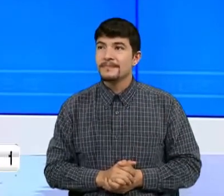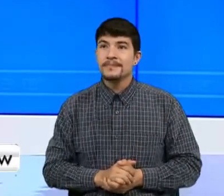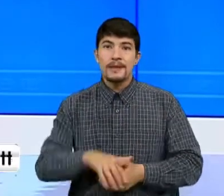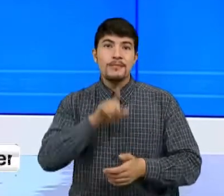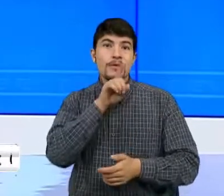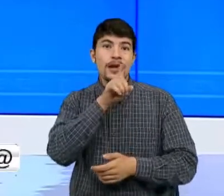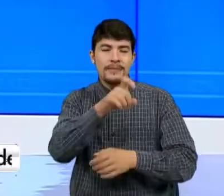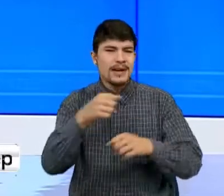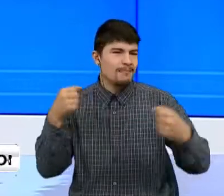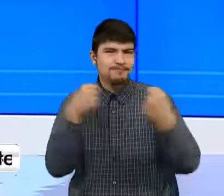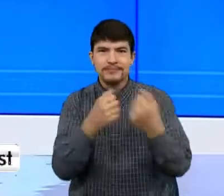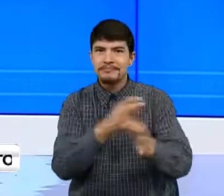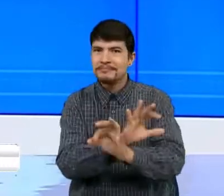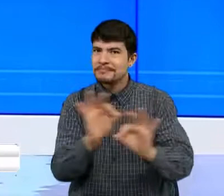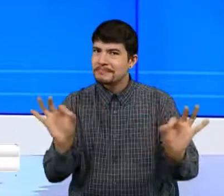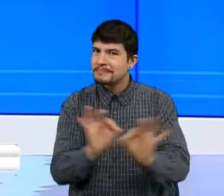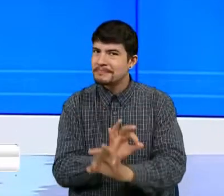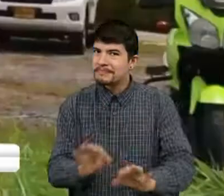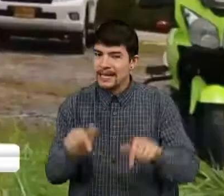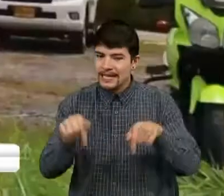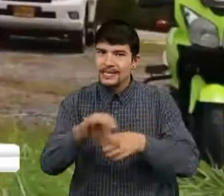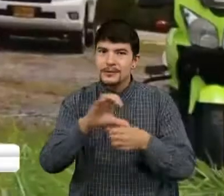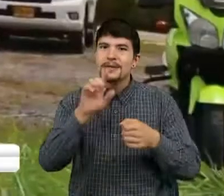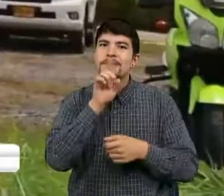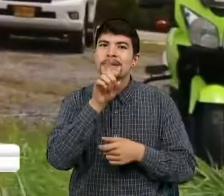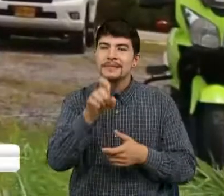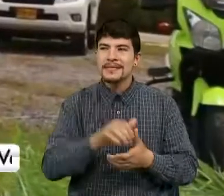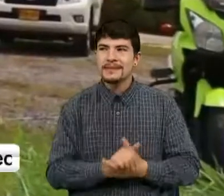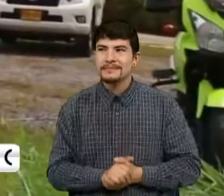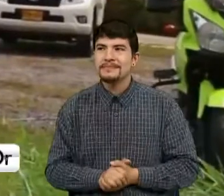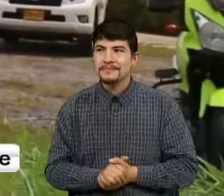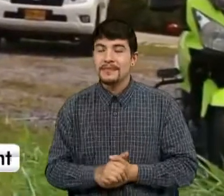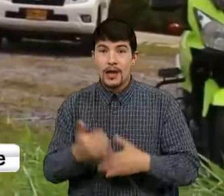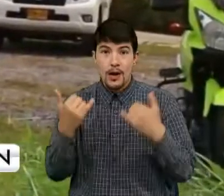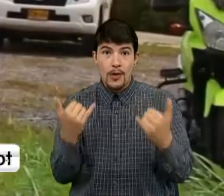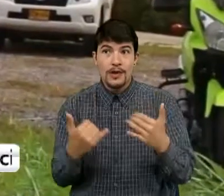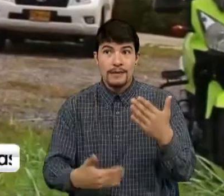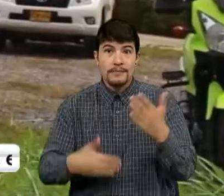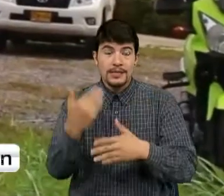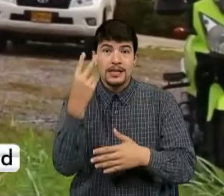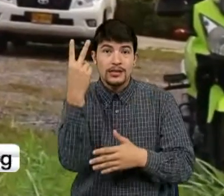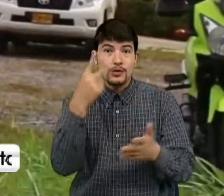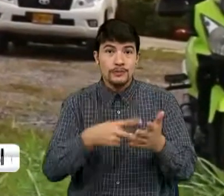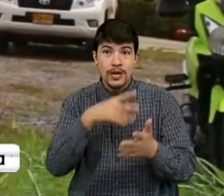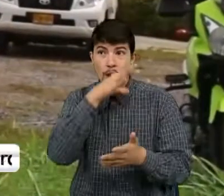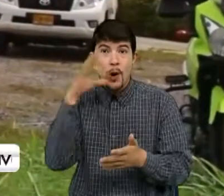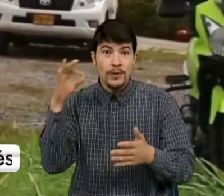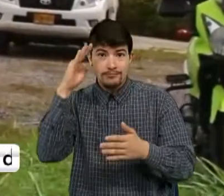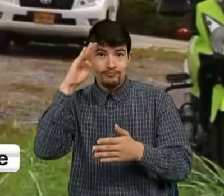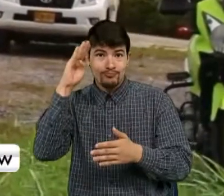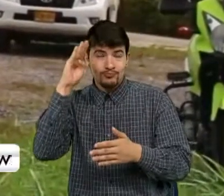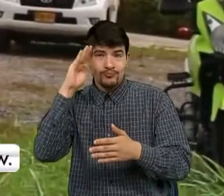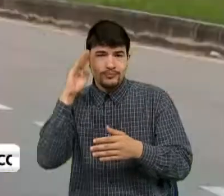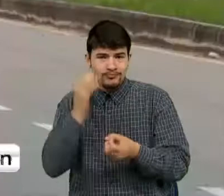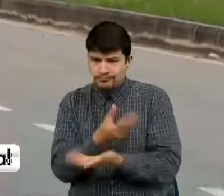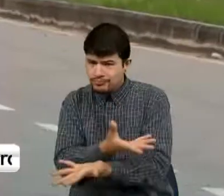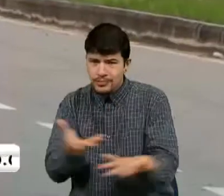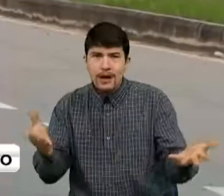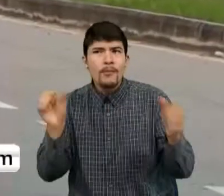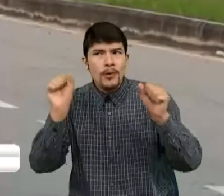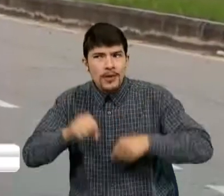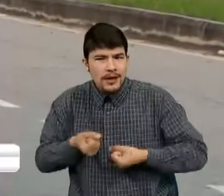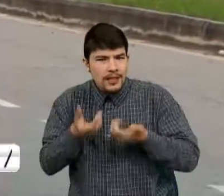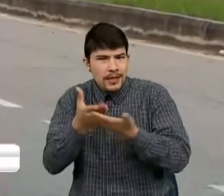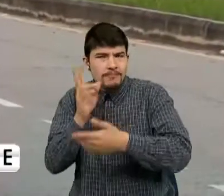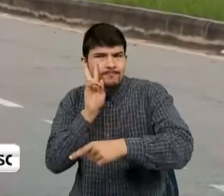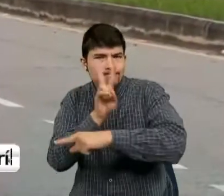autoridades durante este fin de semana a partir de hoy más de dos mil hombres de la policía metropolitana están disponibles para brindar